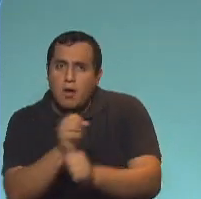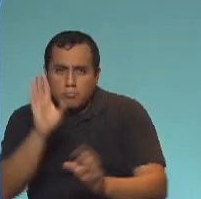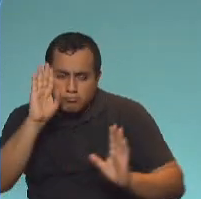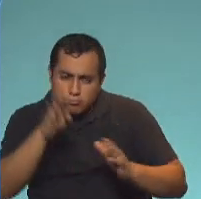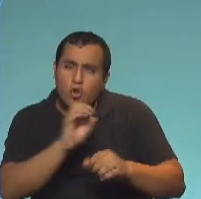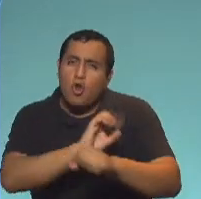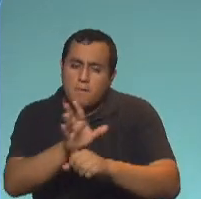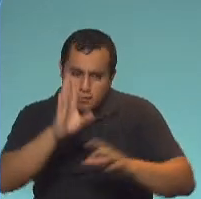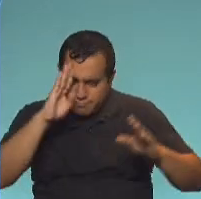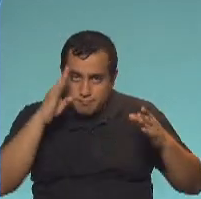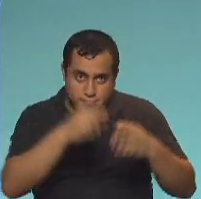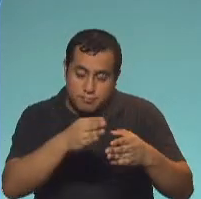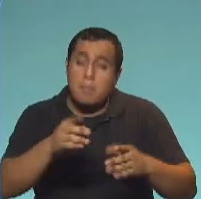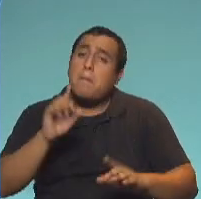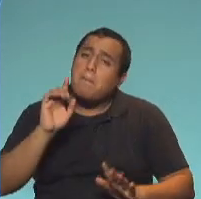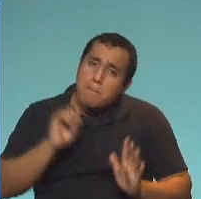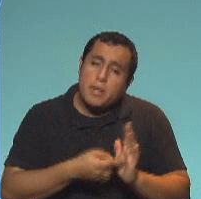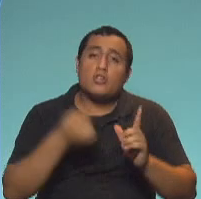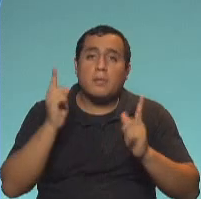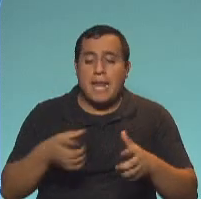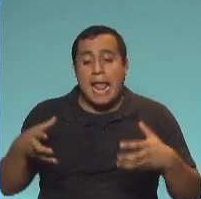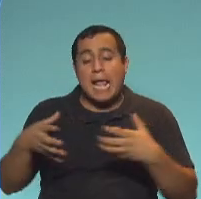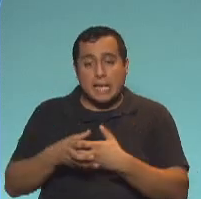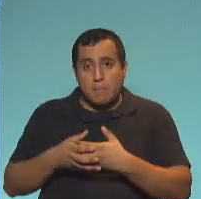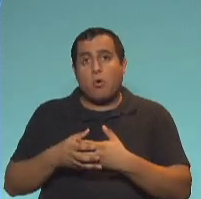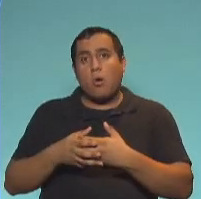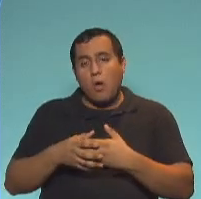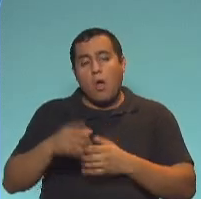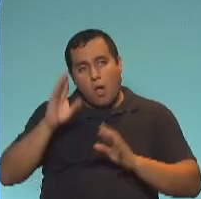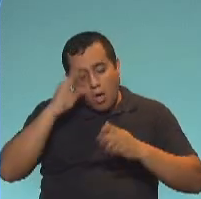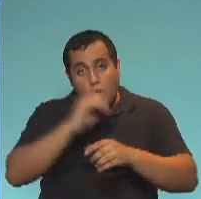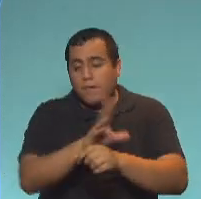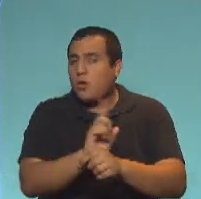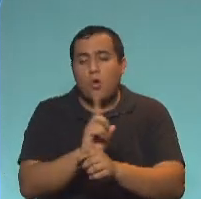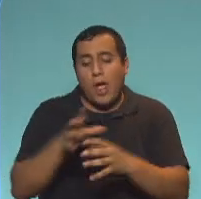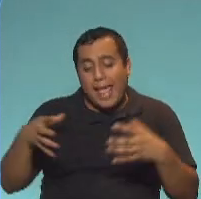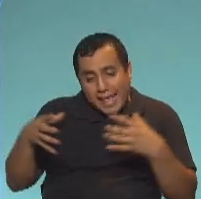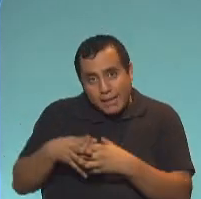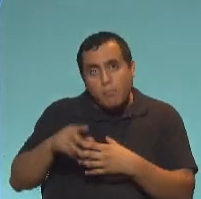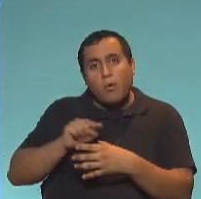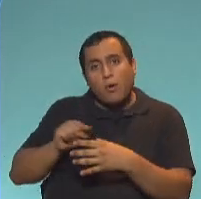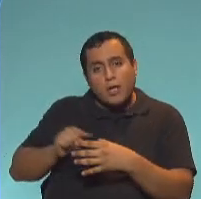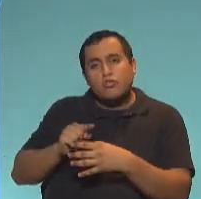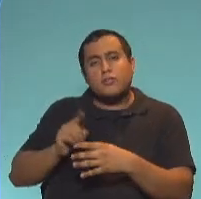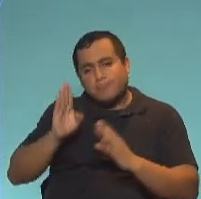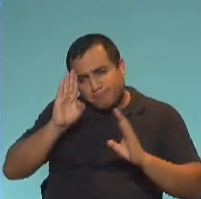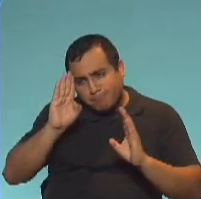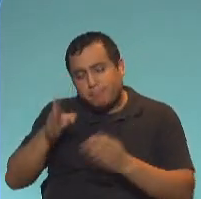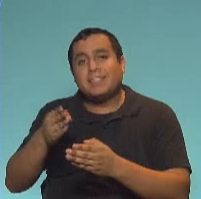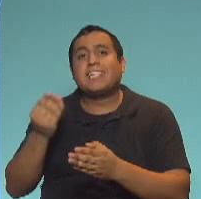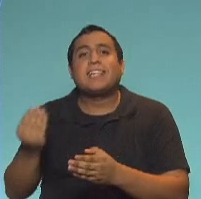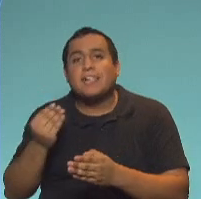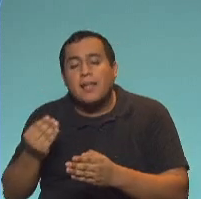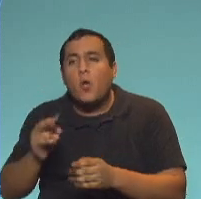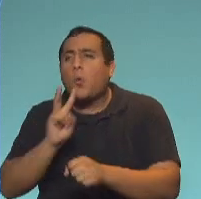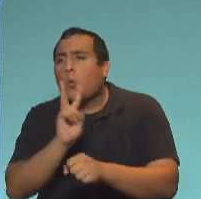pandemia pero también hay un equipo que no se dedica exclusivamente a la pandemia y que se ocupa más que nada de las